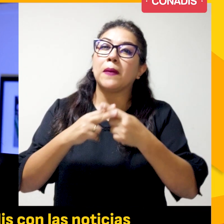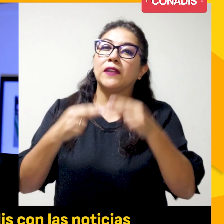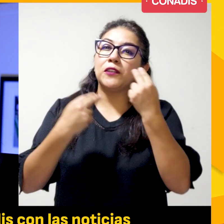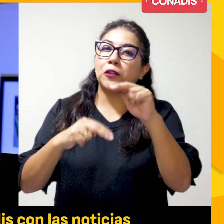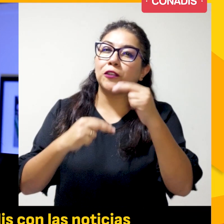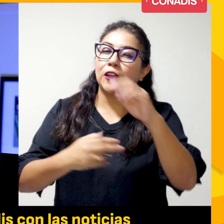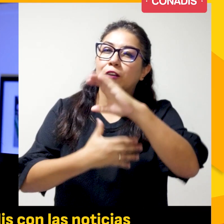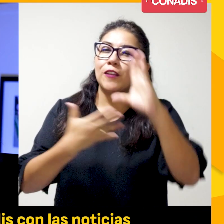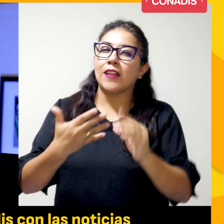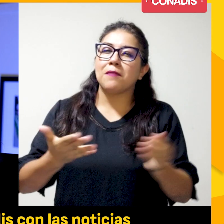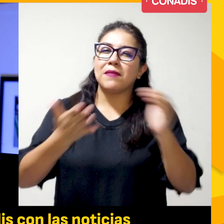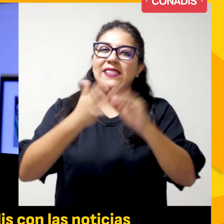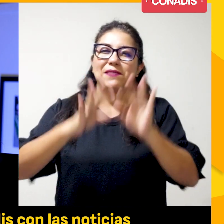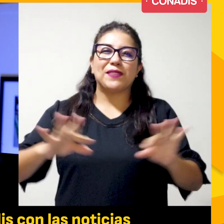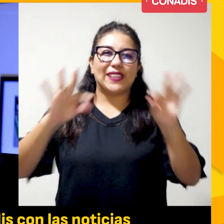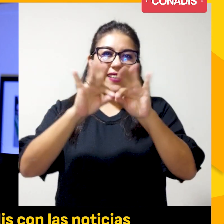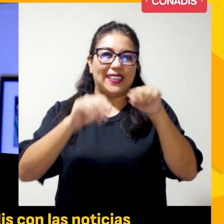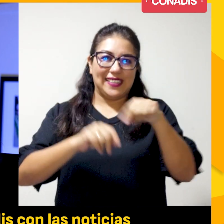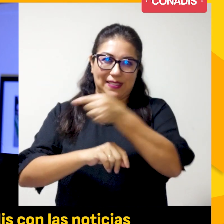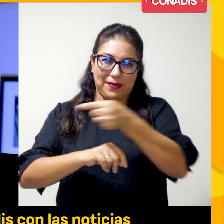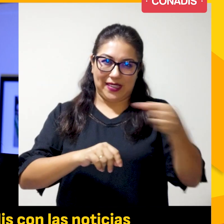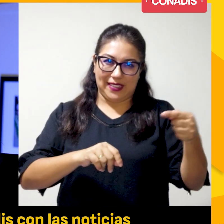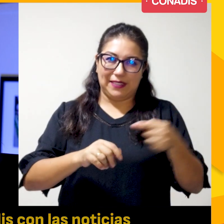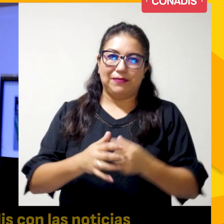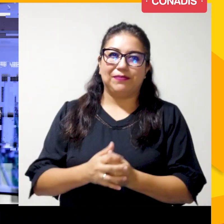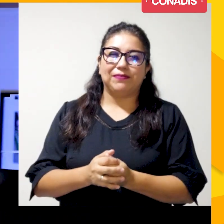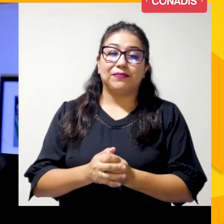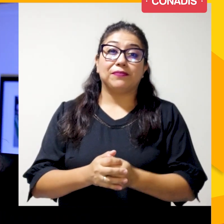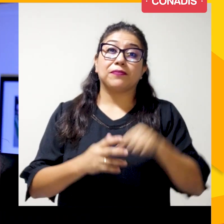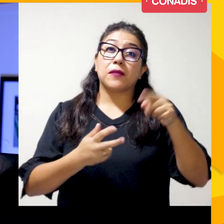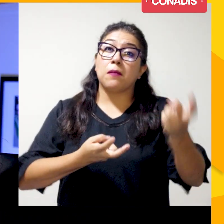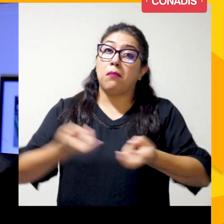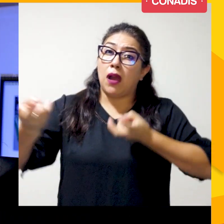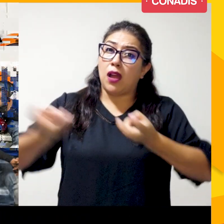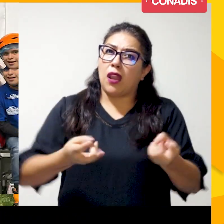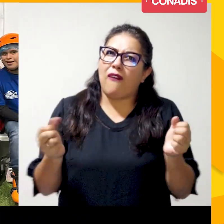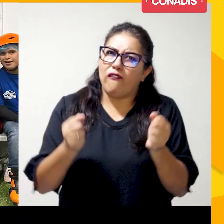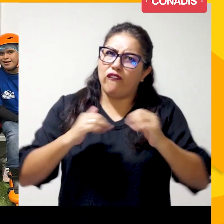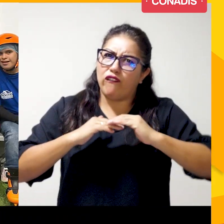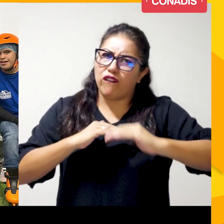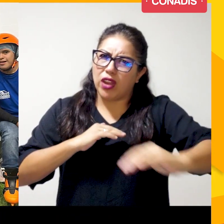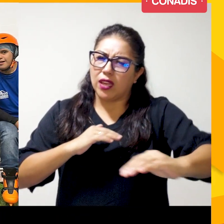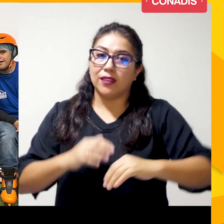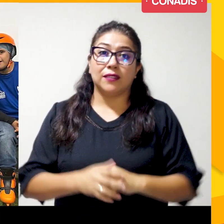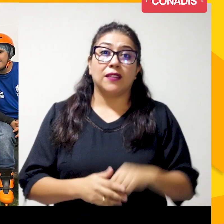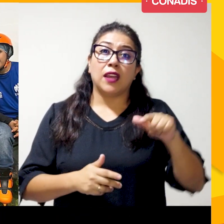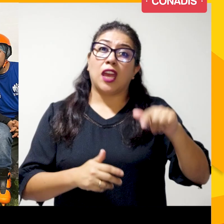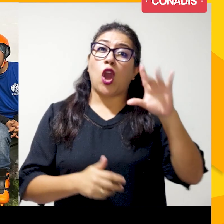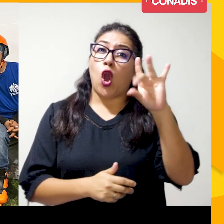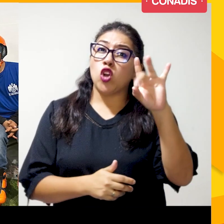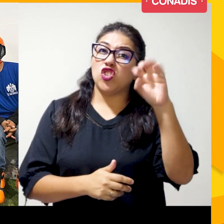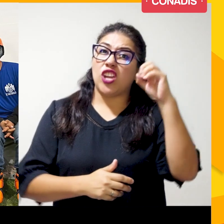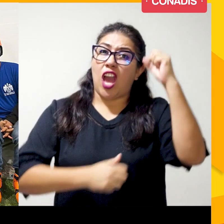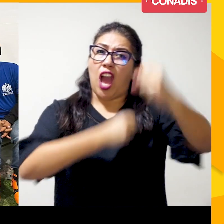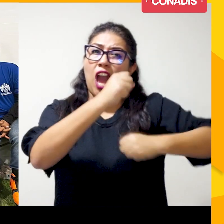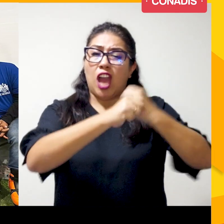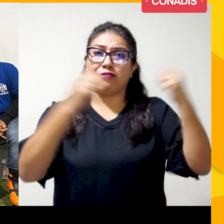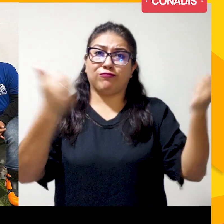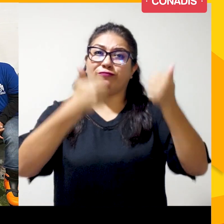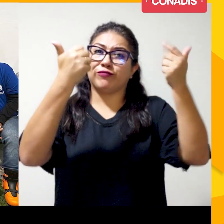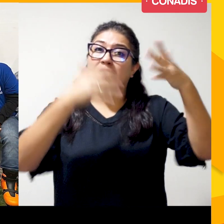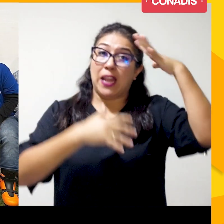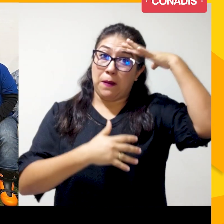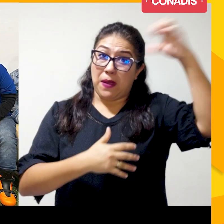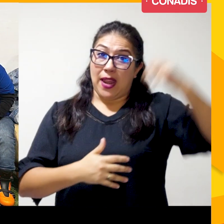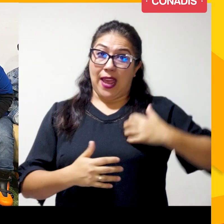Empezamos Noticonadis con las noticias más importantes de la semana. Patinaje sobre hielo. En el marco de su 80 aniversario, la Embajada de